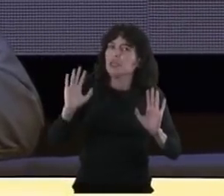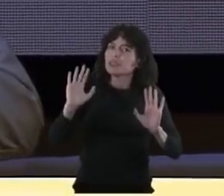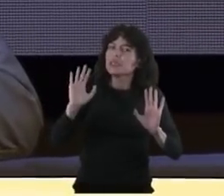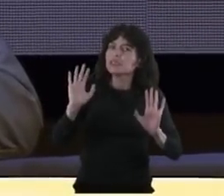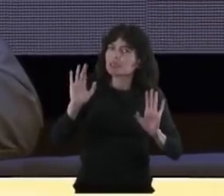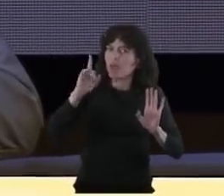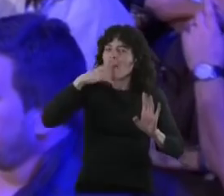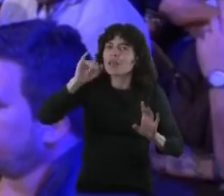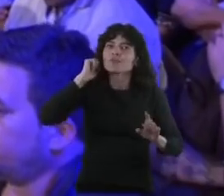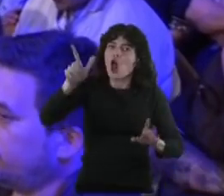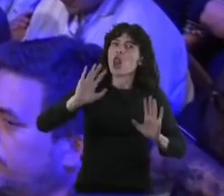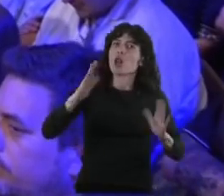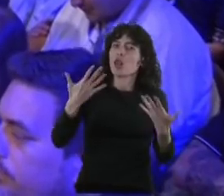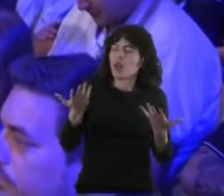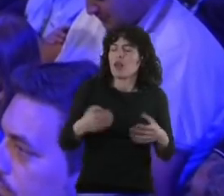afiliados.